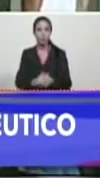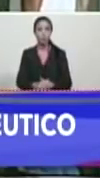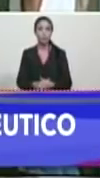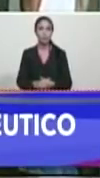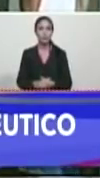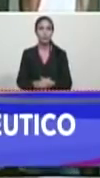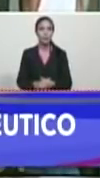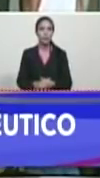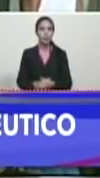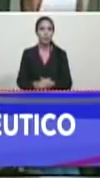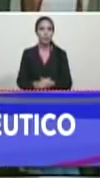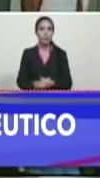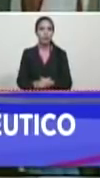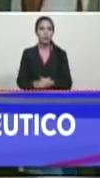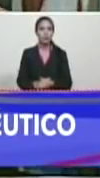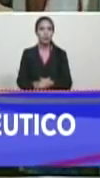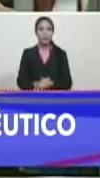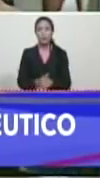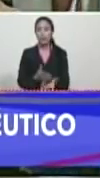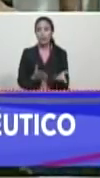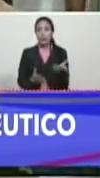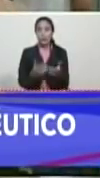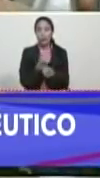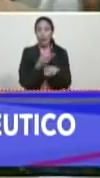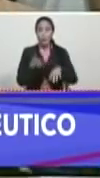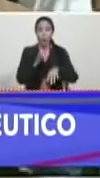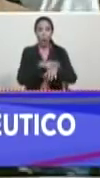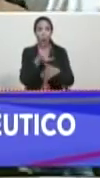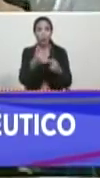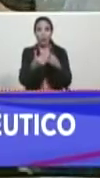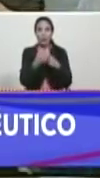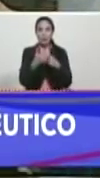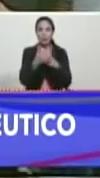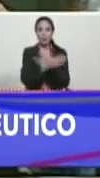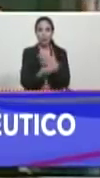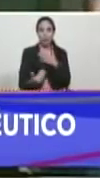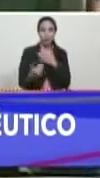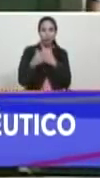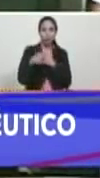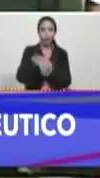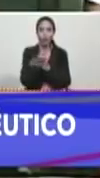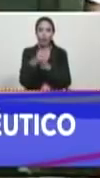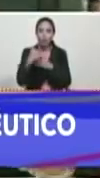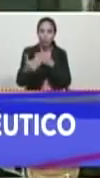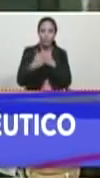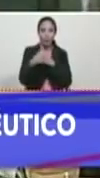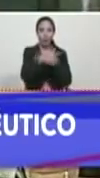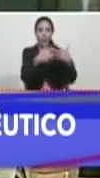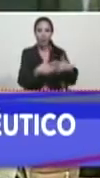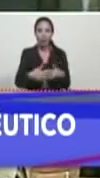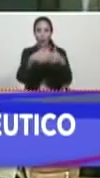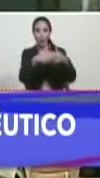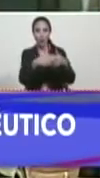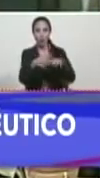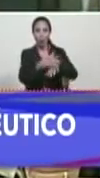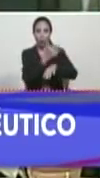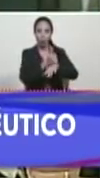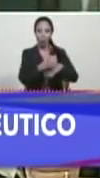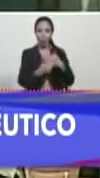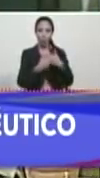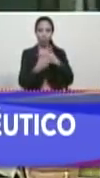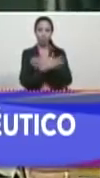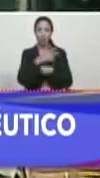es criminal la hazaña con que se vienen contra Venezuela desde la Casa Blanca, desde el imperialismo